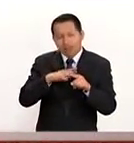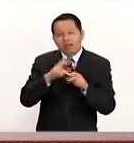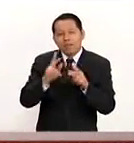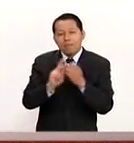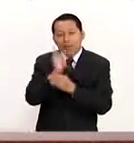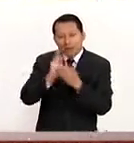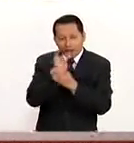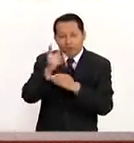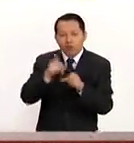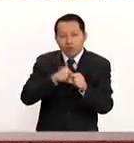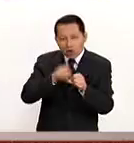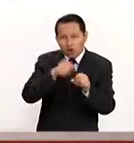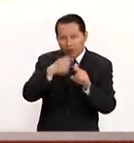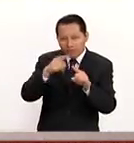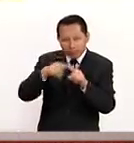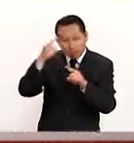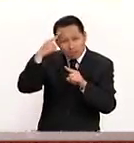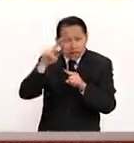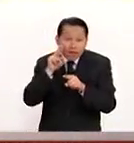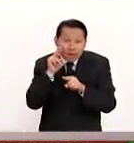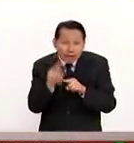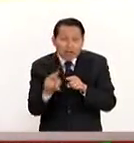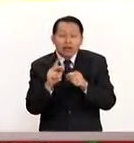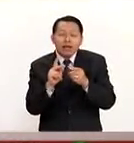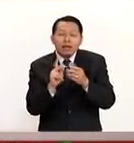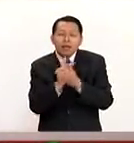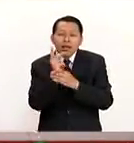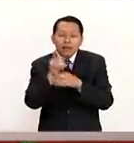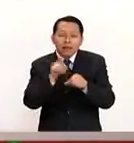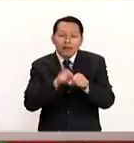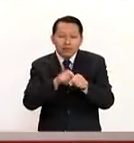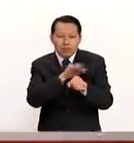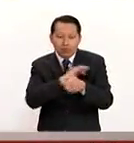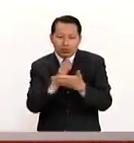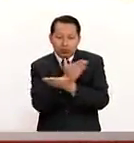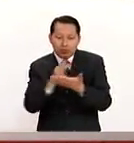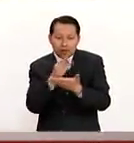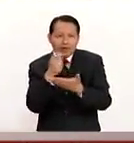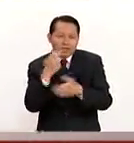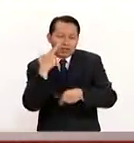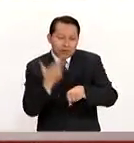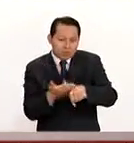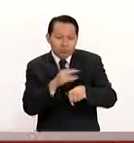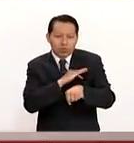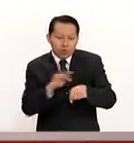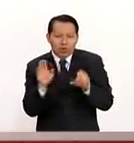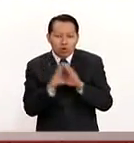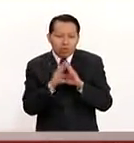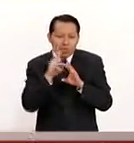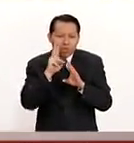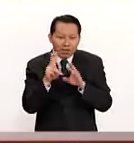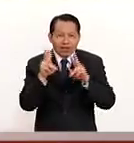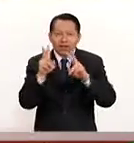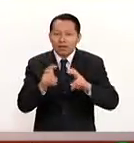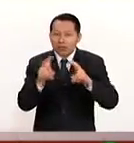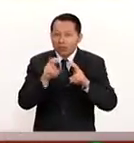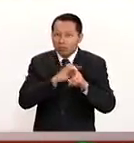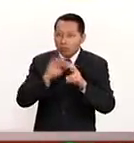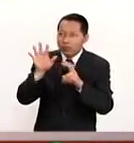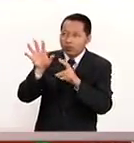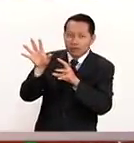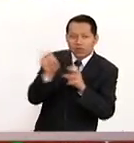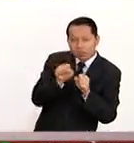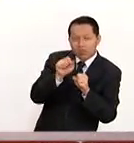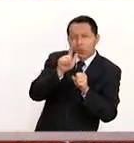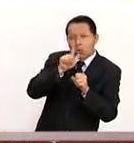para que ellos vean, obviamente, que este pigmento se puede aislar, es justamente el responsable o tiene que ver con la captación de la luz solar durante el